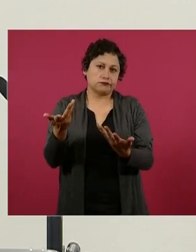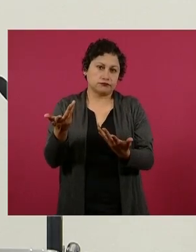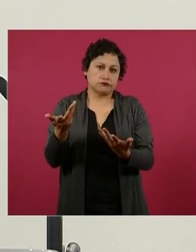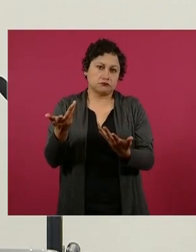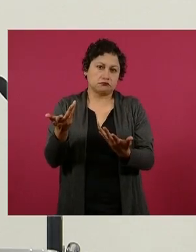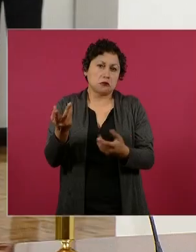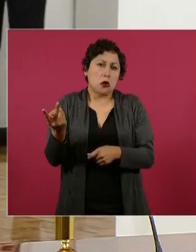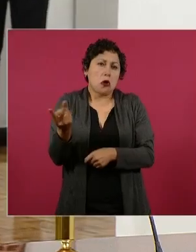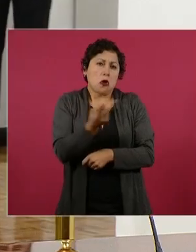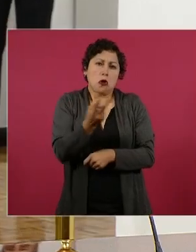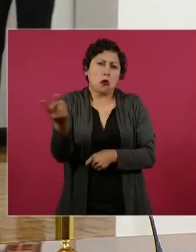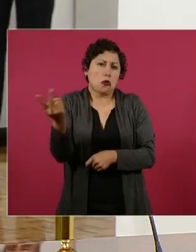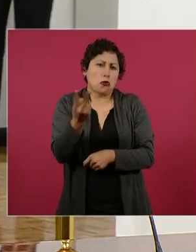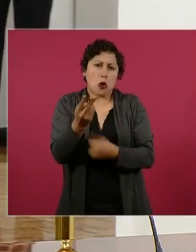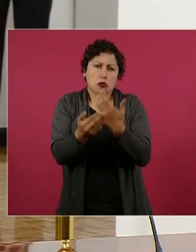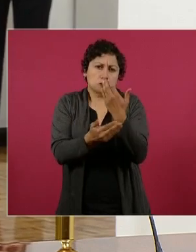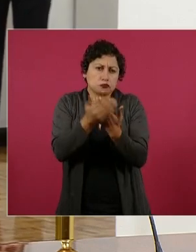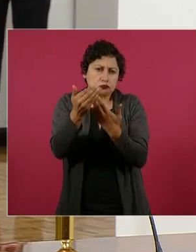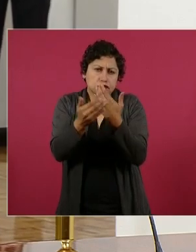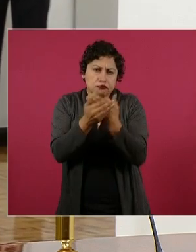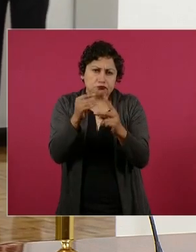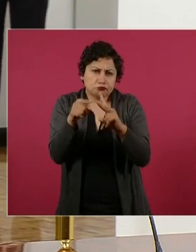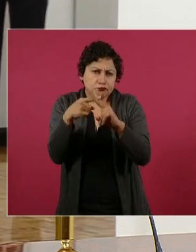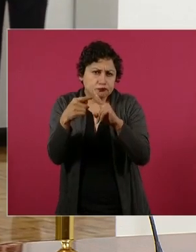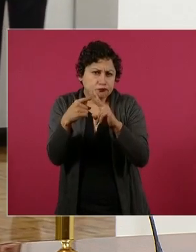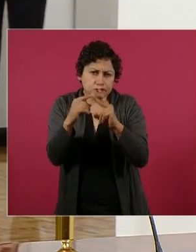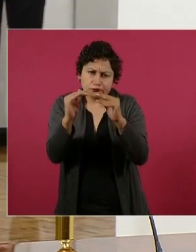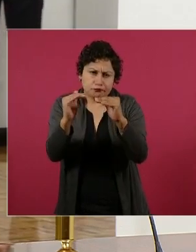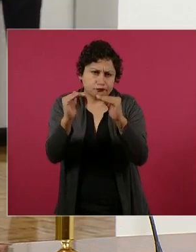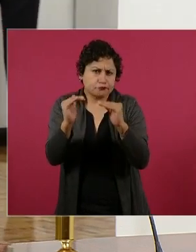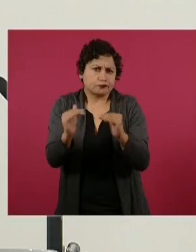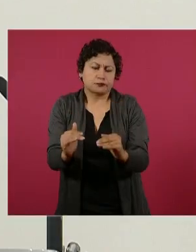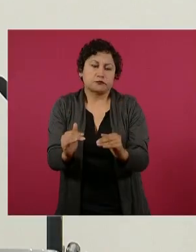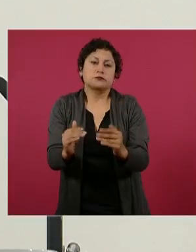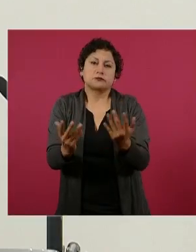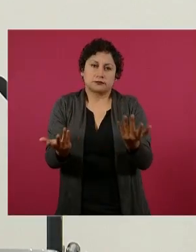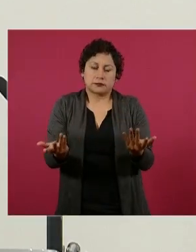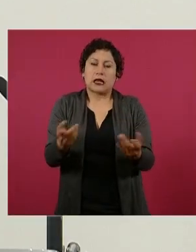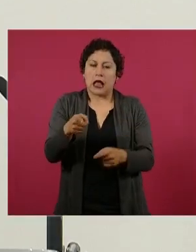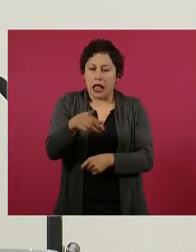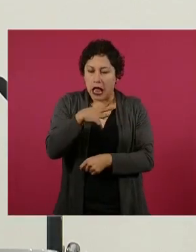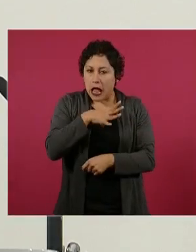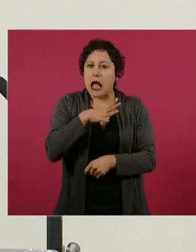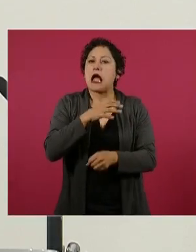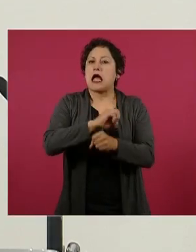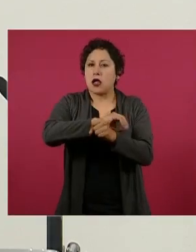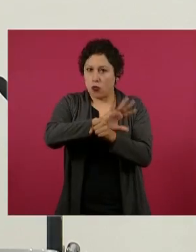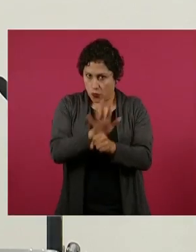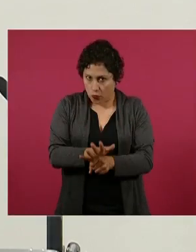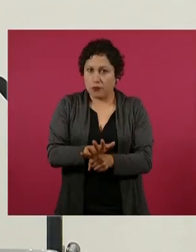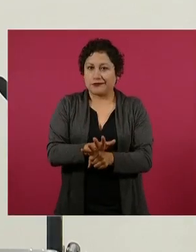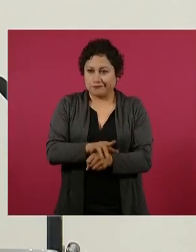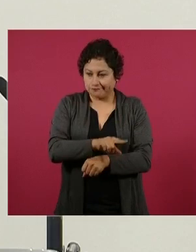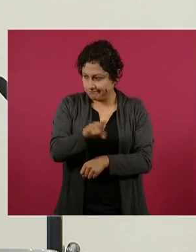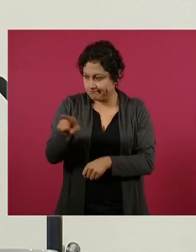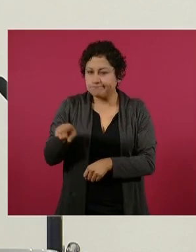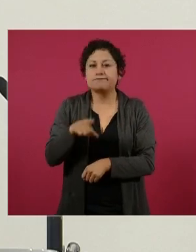abajo, hay COVID, pero no hay